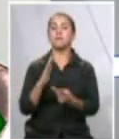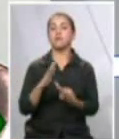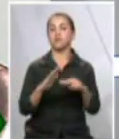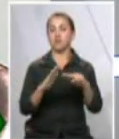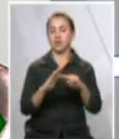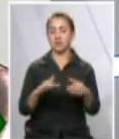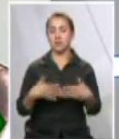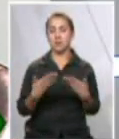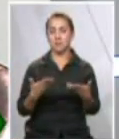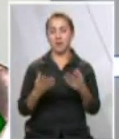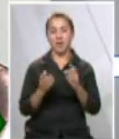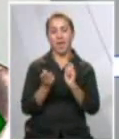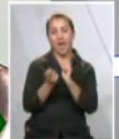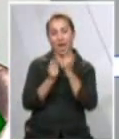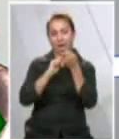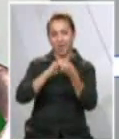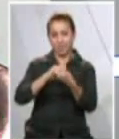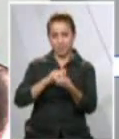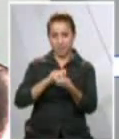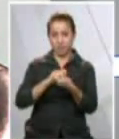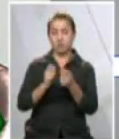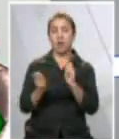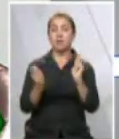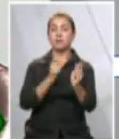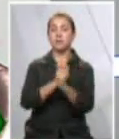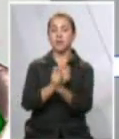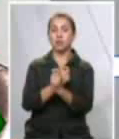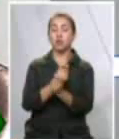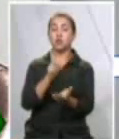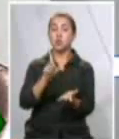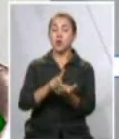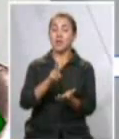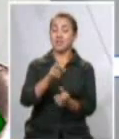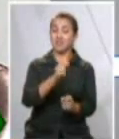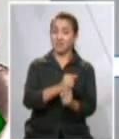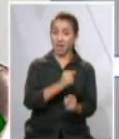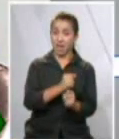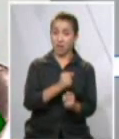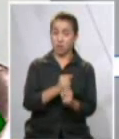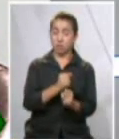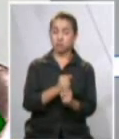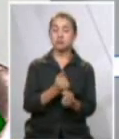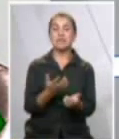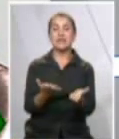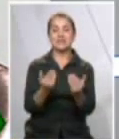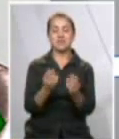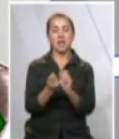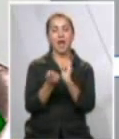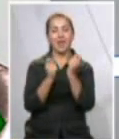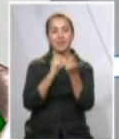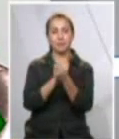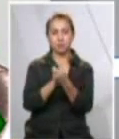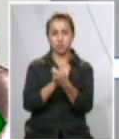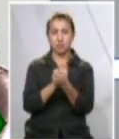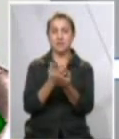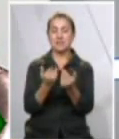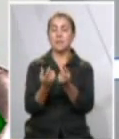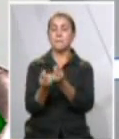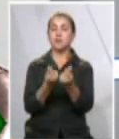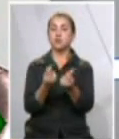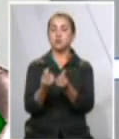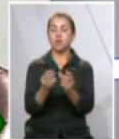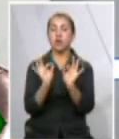para adaptarlo. Los puestos de trabajo también requieren adaptación, requieren